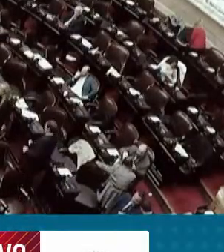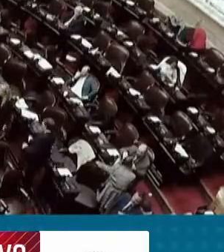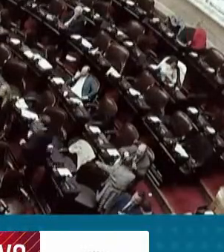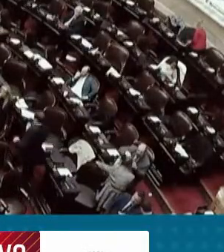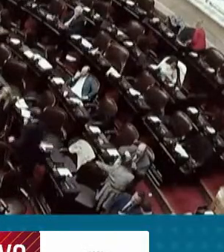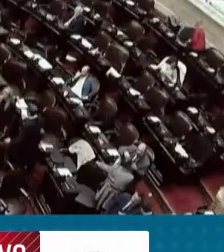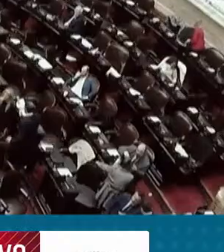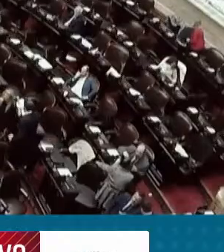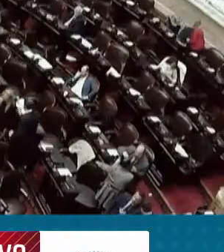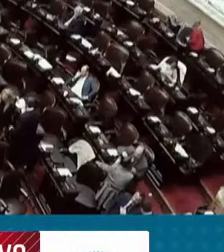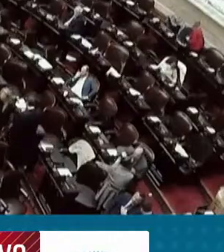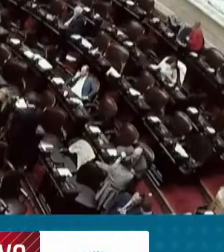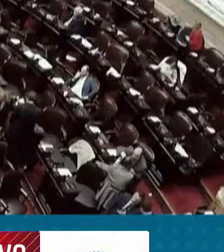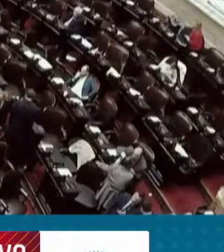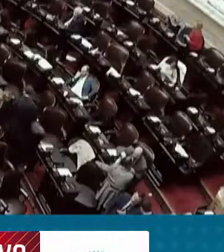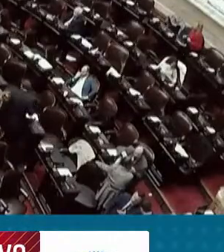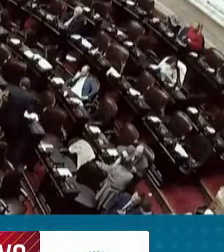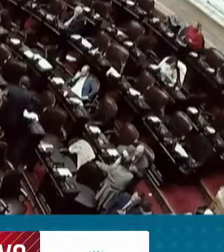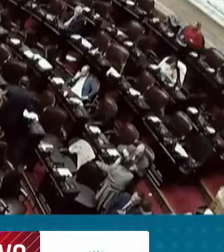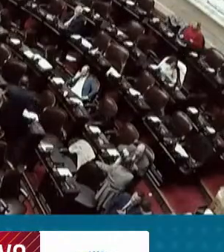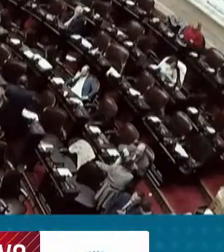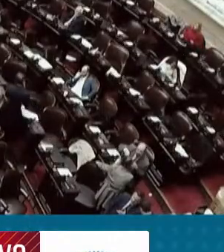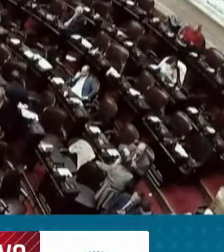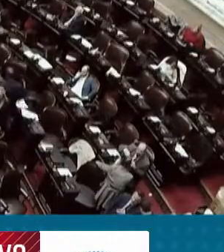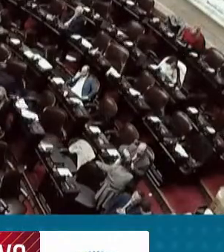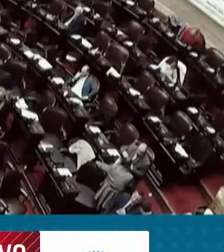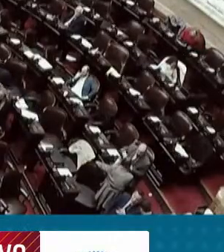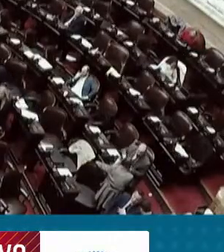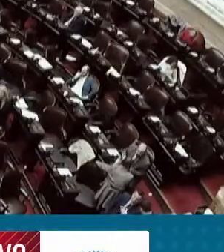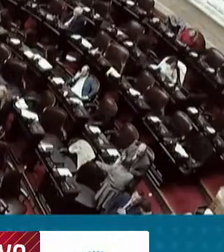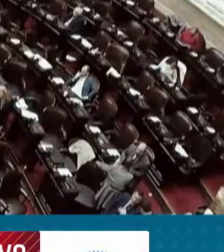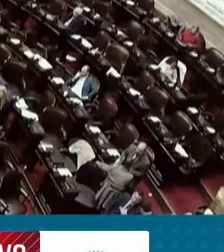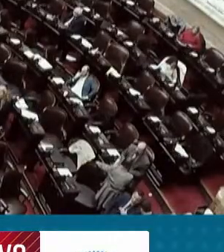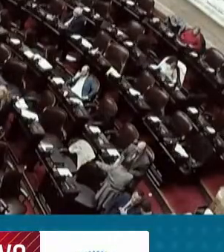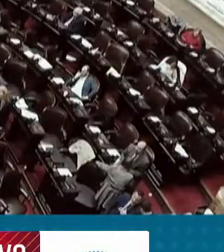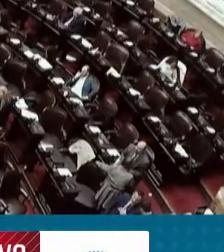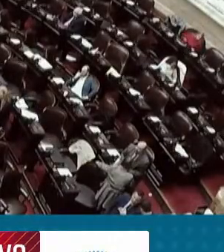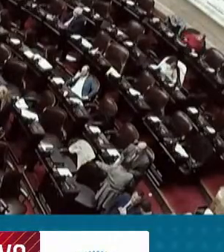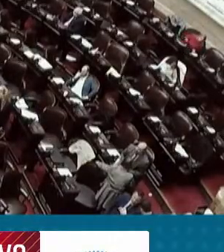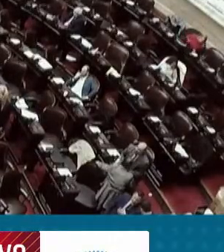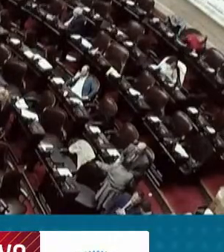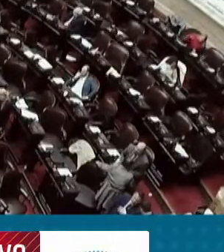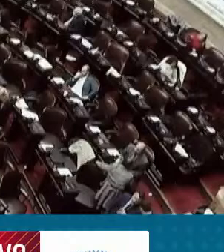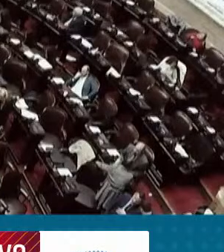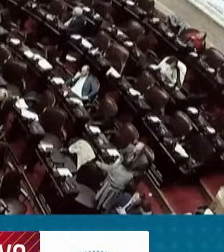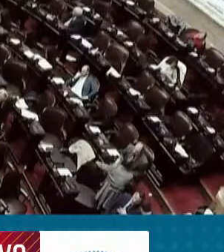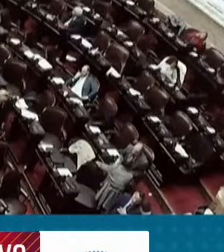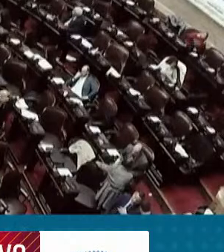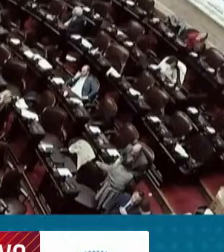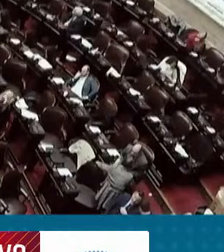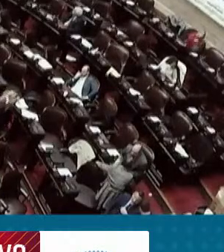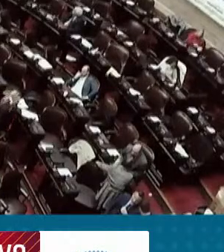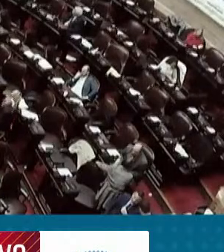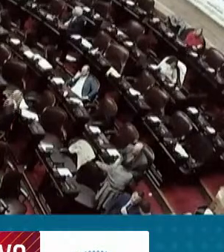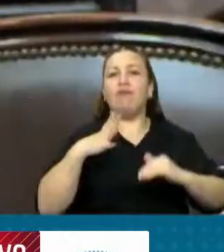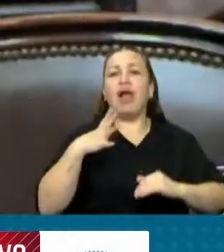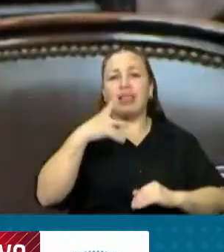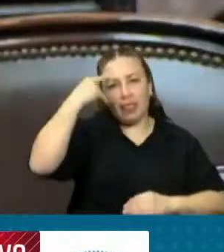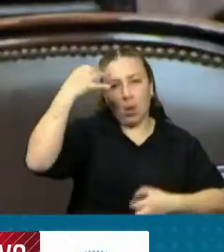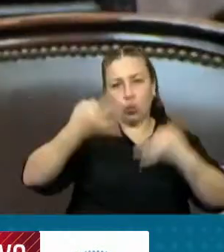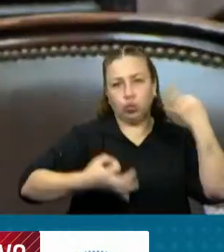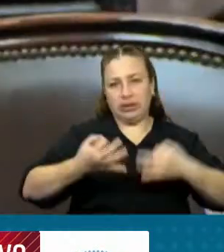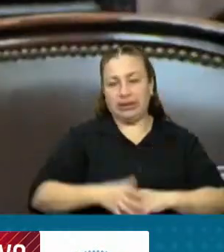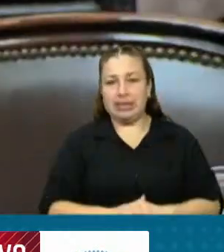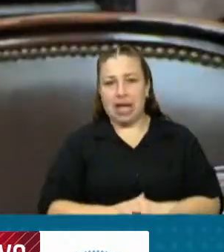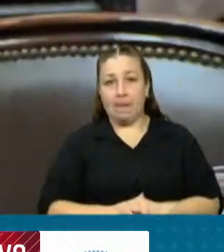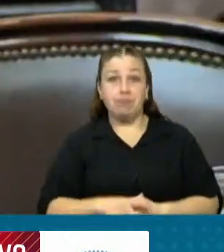es una verdadera injusticia. Y todos los miércoles los jubilados lo consignan en las marchas esto. Exactamente. Lo más importante